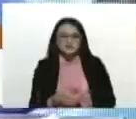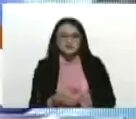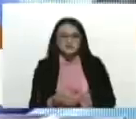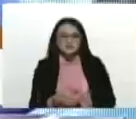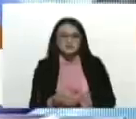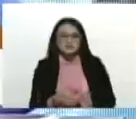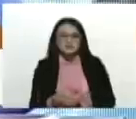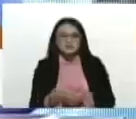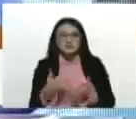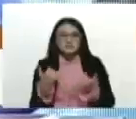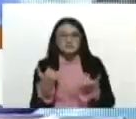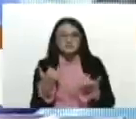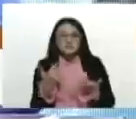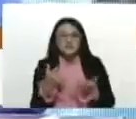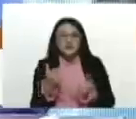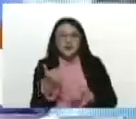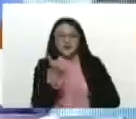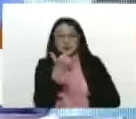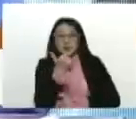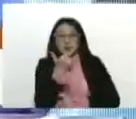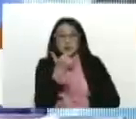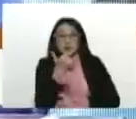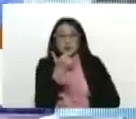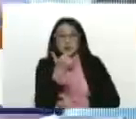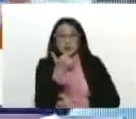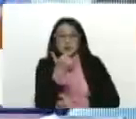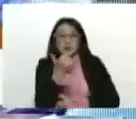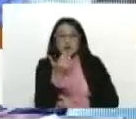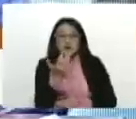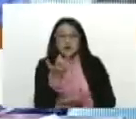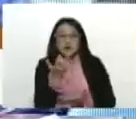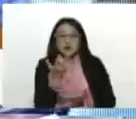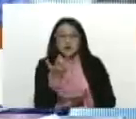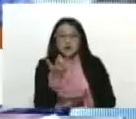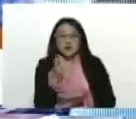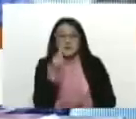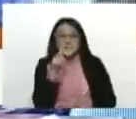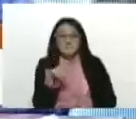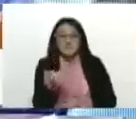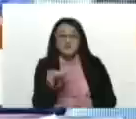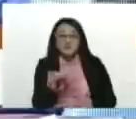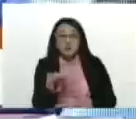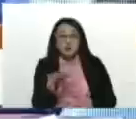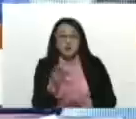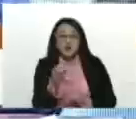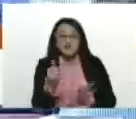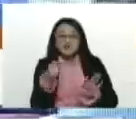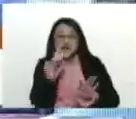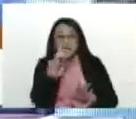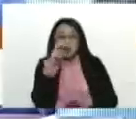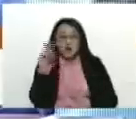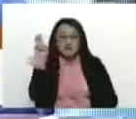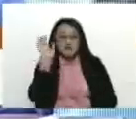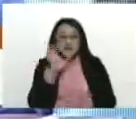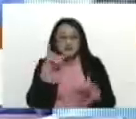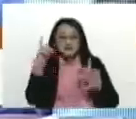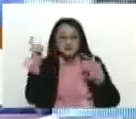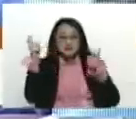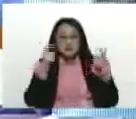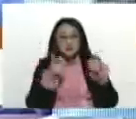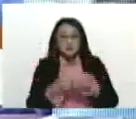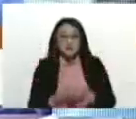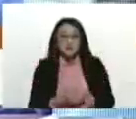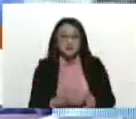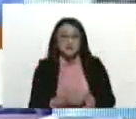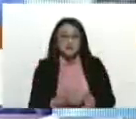subestimaron error van a subestimar una persona que fue seis años canciller de Chávez